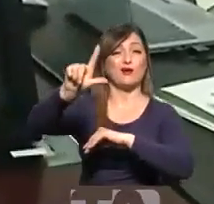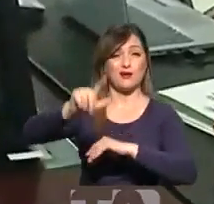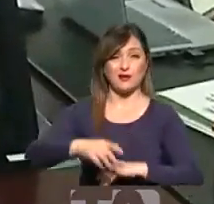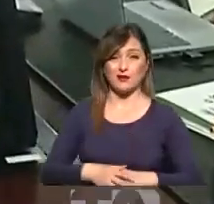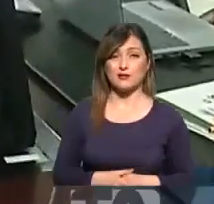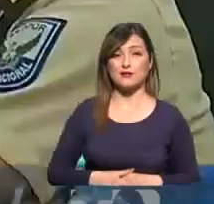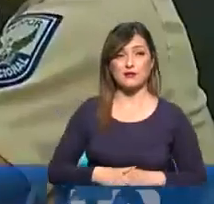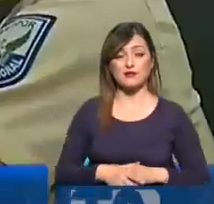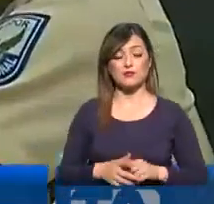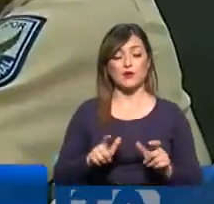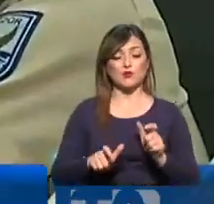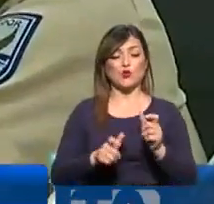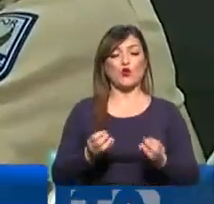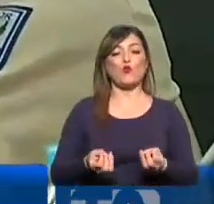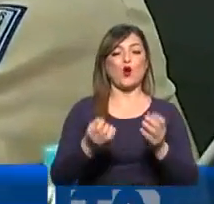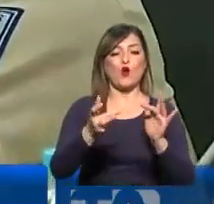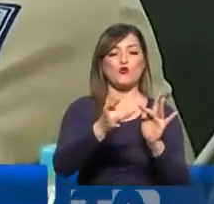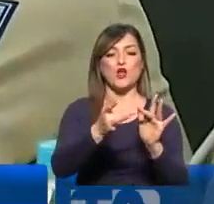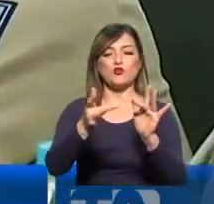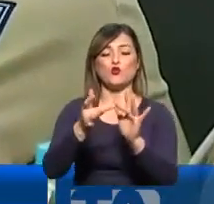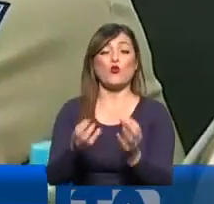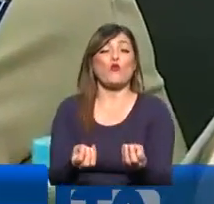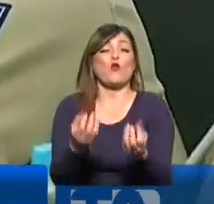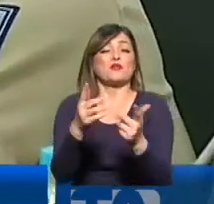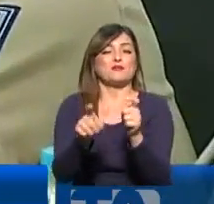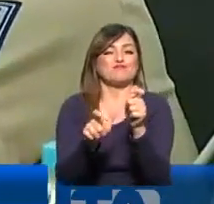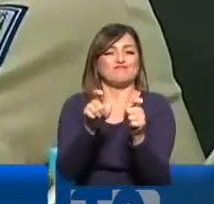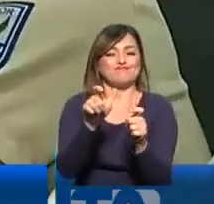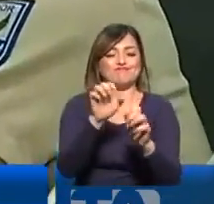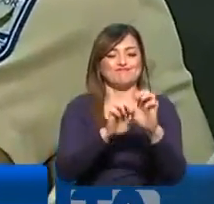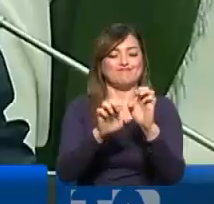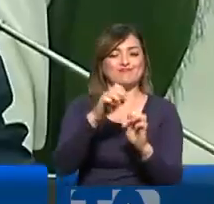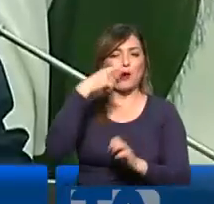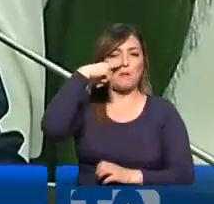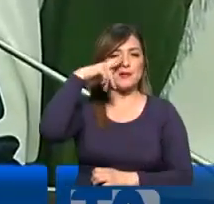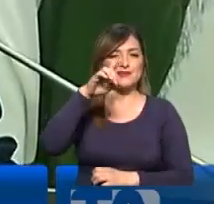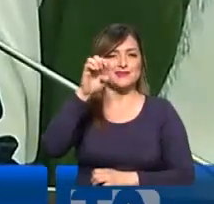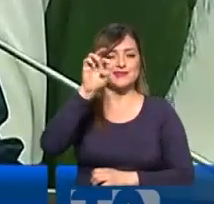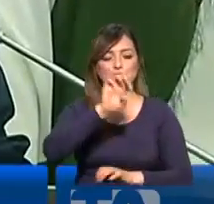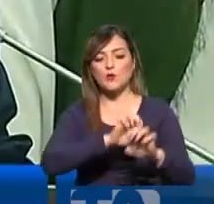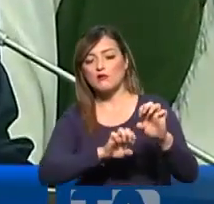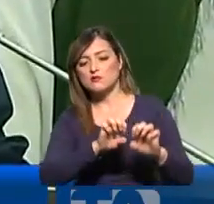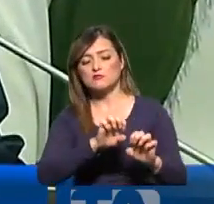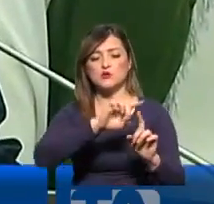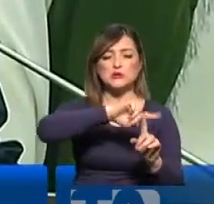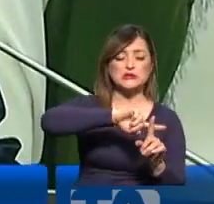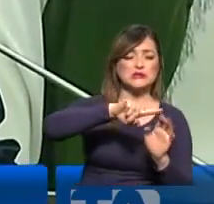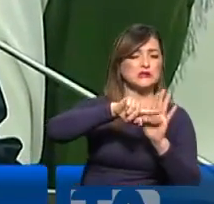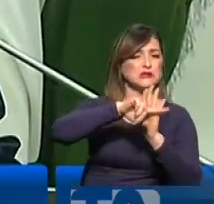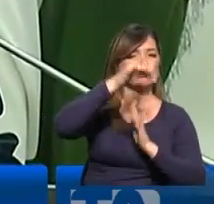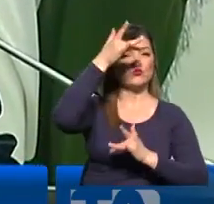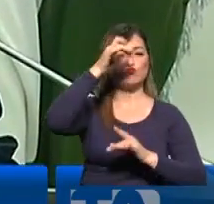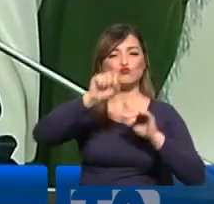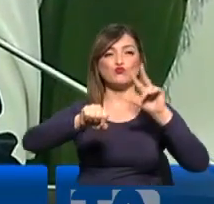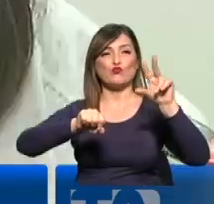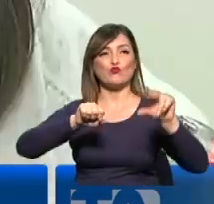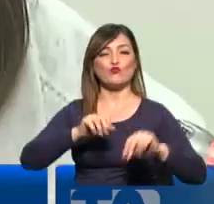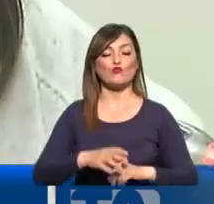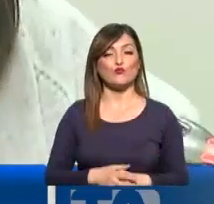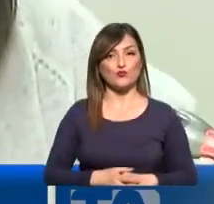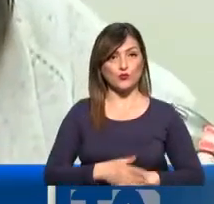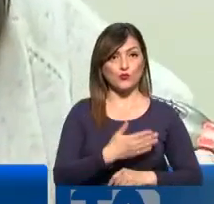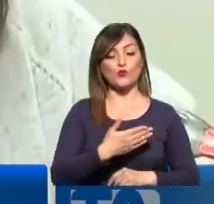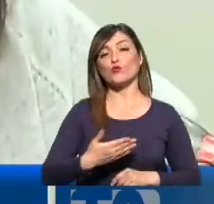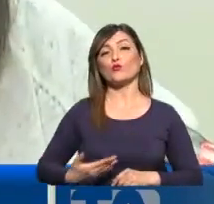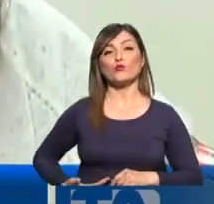realmente serían los contactos de estos contagiados para hacerles el respectivo seguimiento. A la par, el titular del COE Nacional se refirió